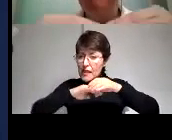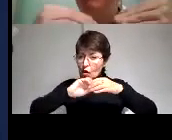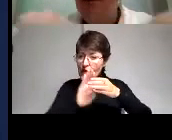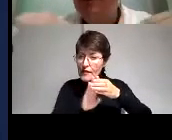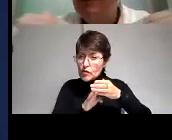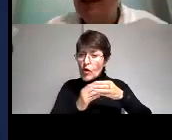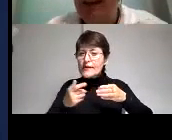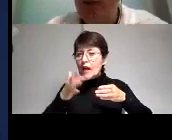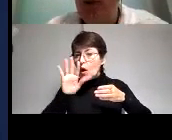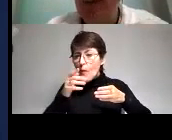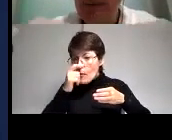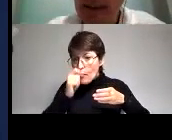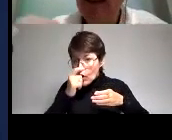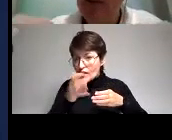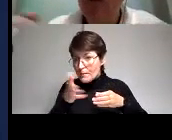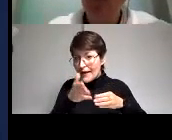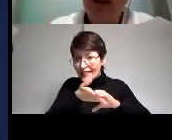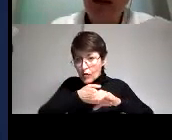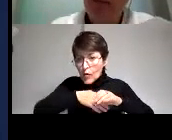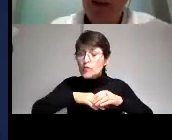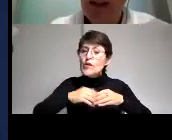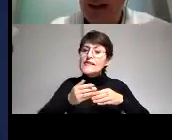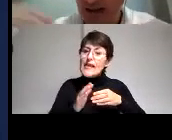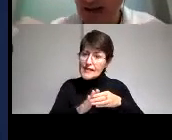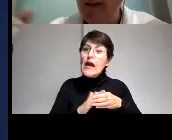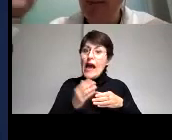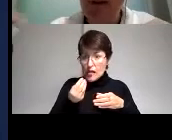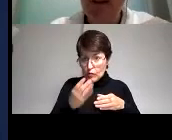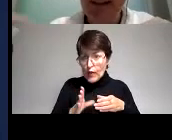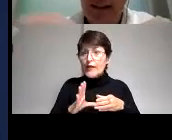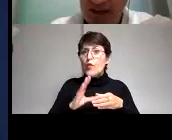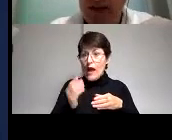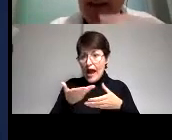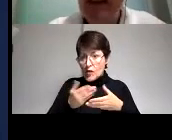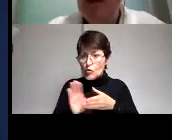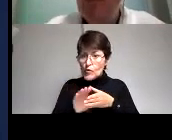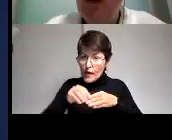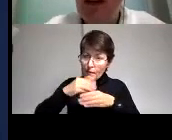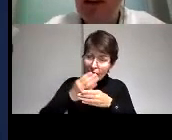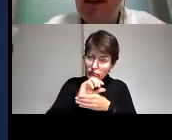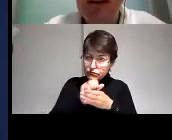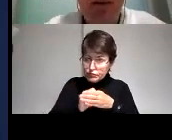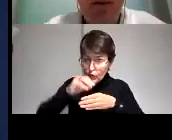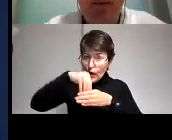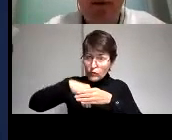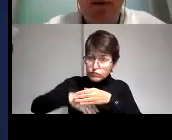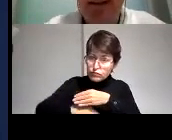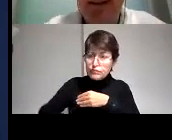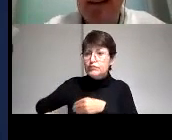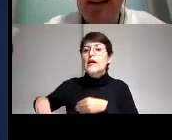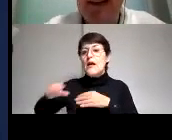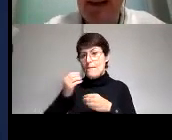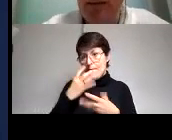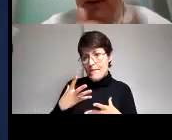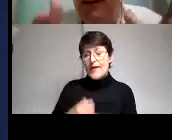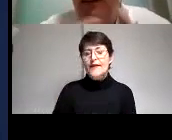la impermeabilidad de esa mucosa, para evitar que esa mucosa pueda ser accesible y pueda ser traspasable por gérmenes y por